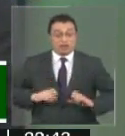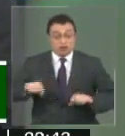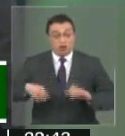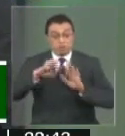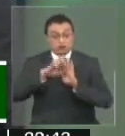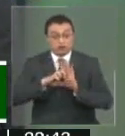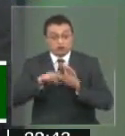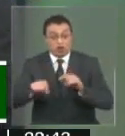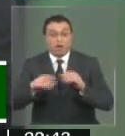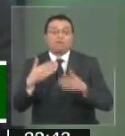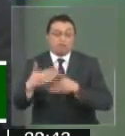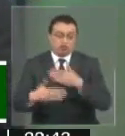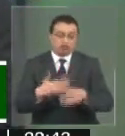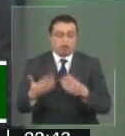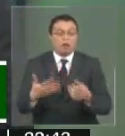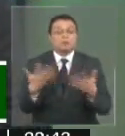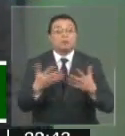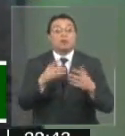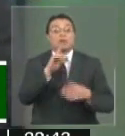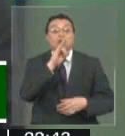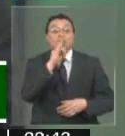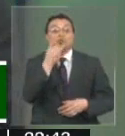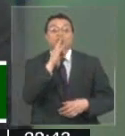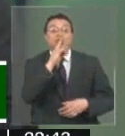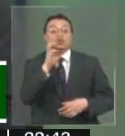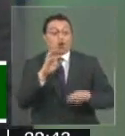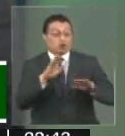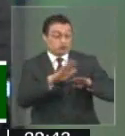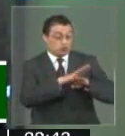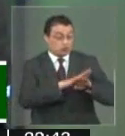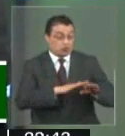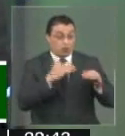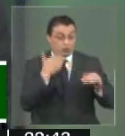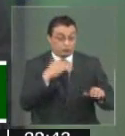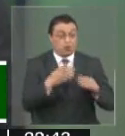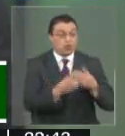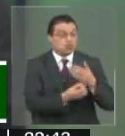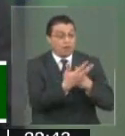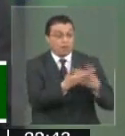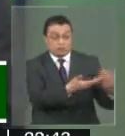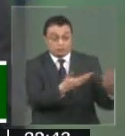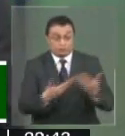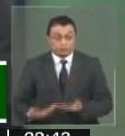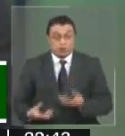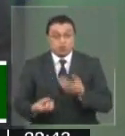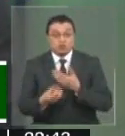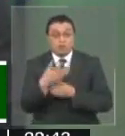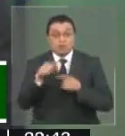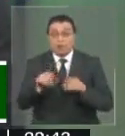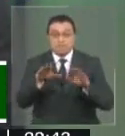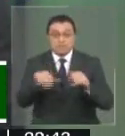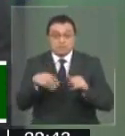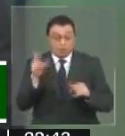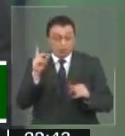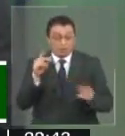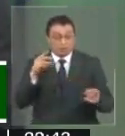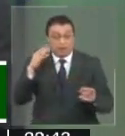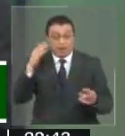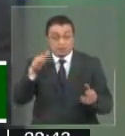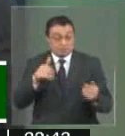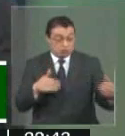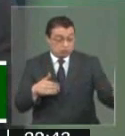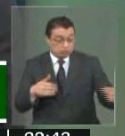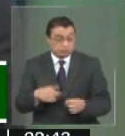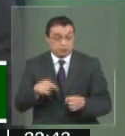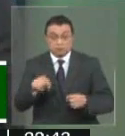porque primero el tutor de un otro, del nuevo que llega, es una persona con la misma discapacidad,